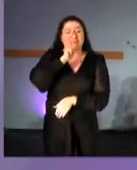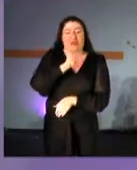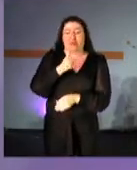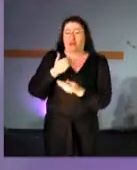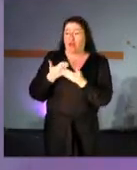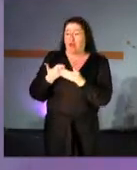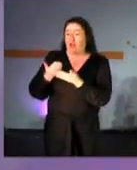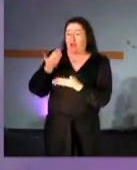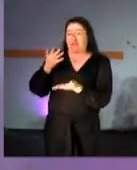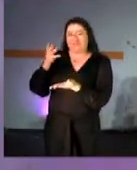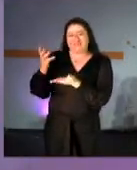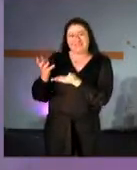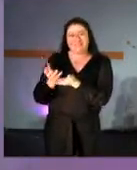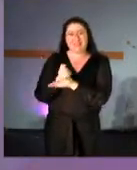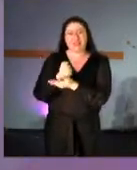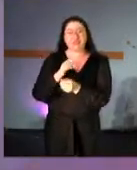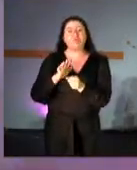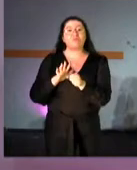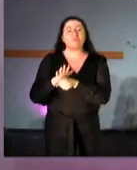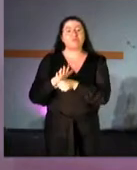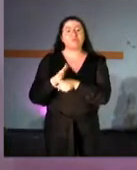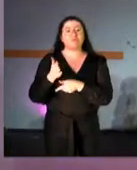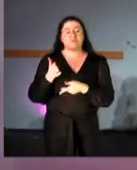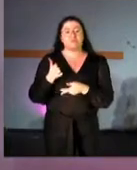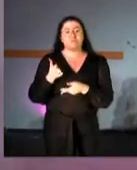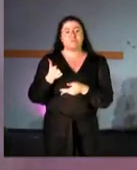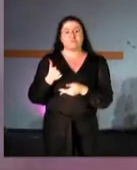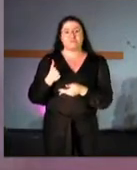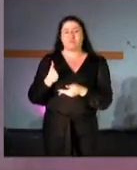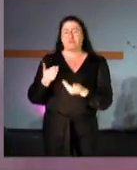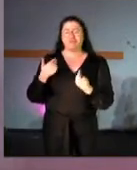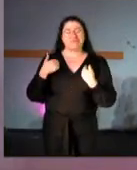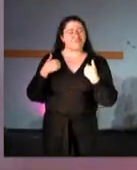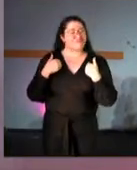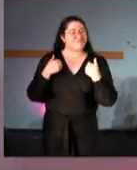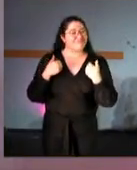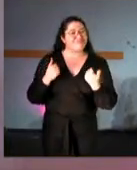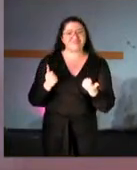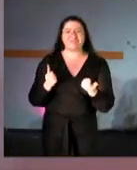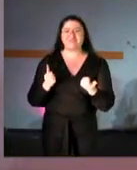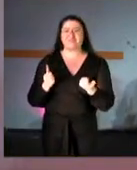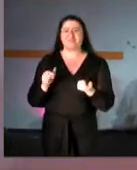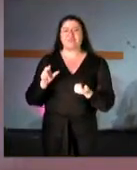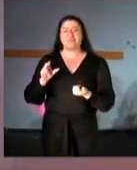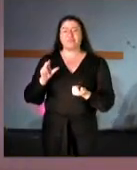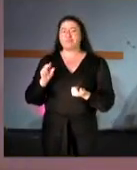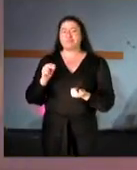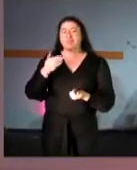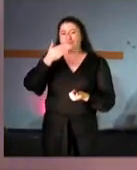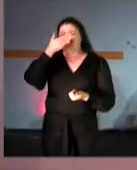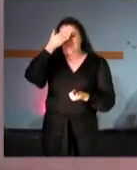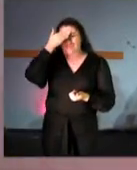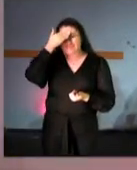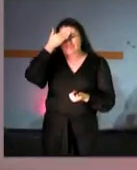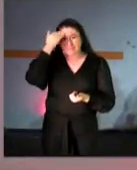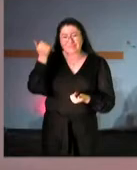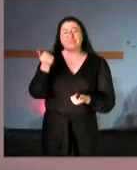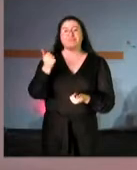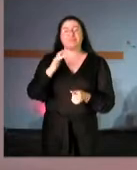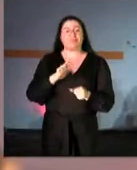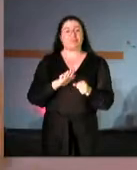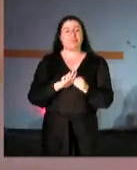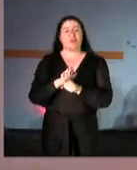posible si no se entiende, si no se comprende que los cambios